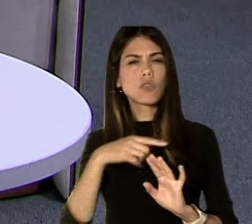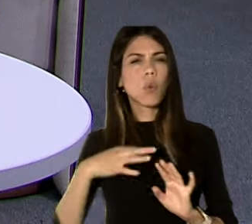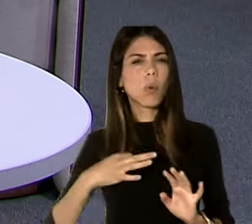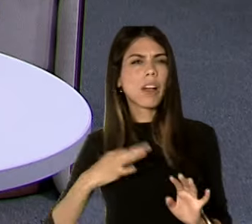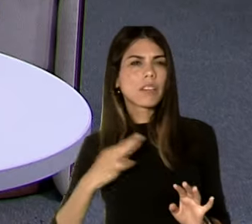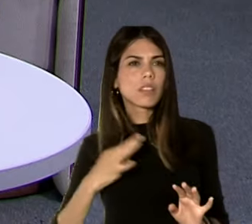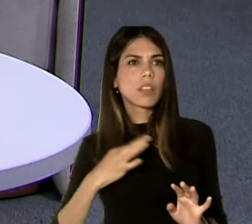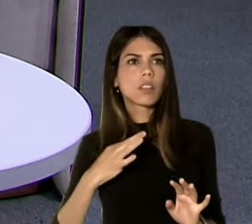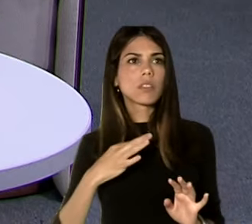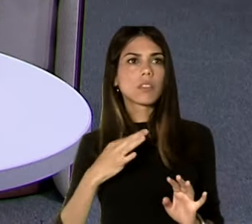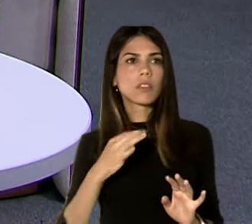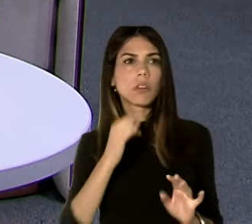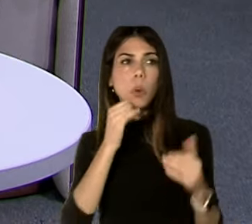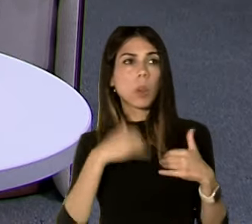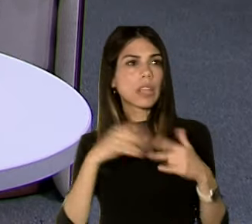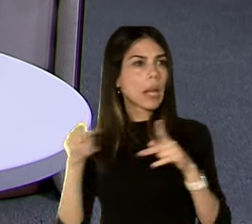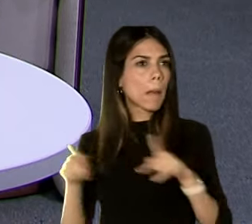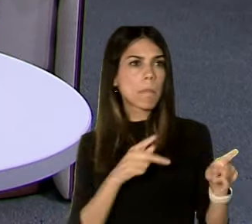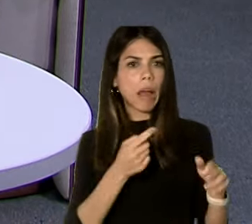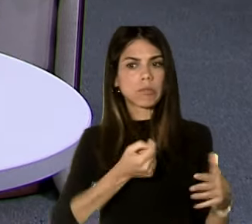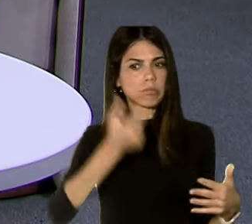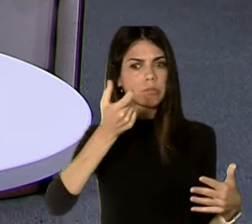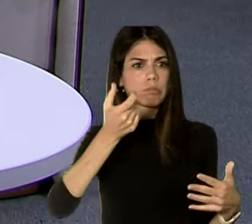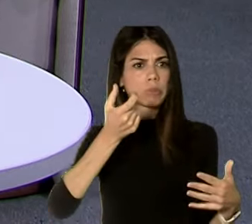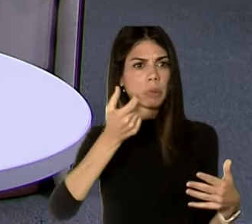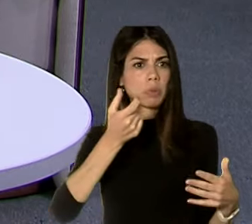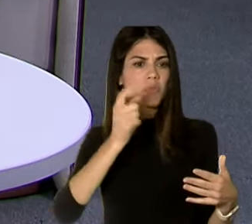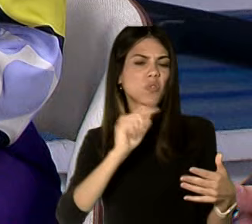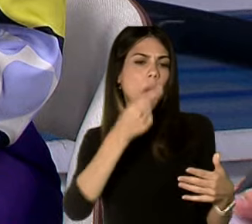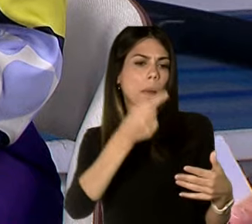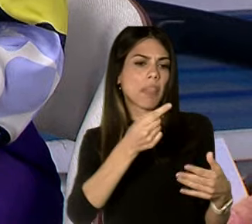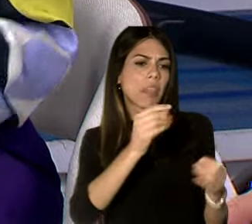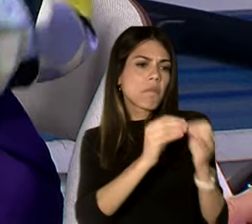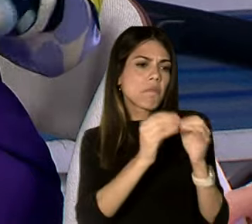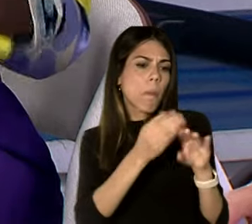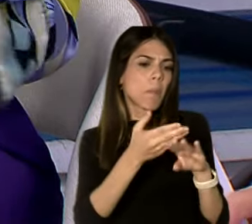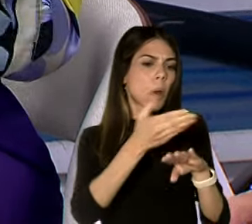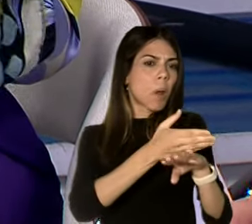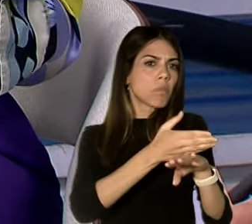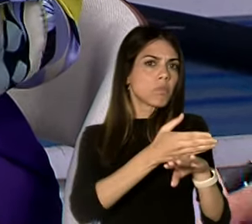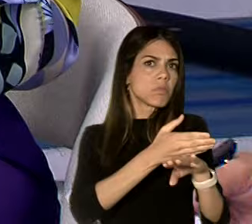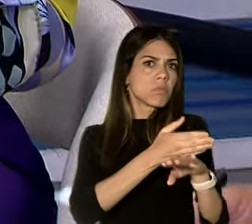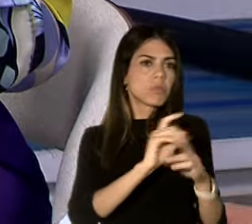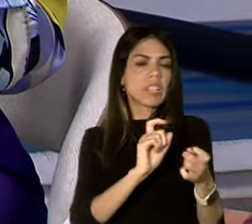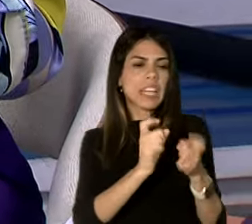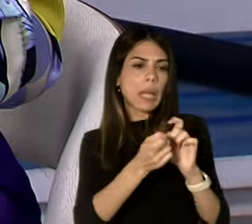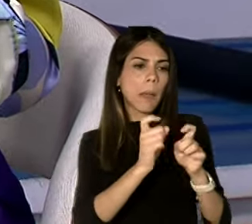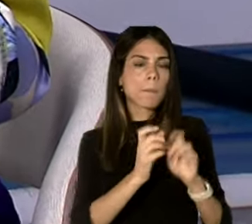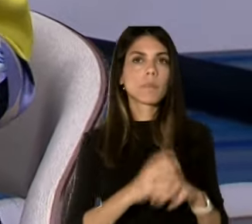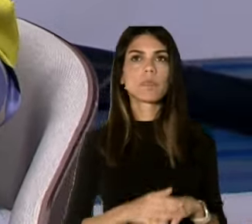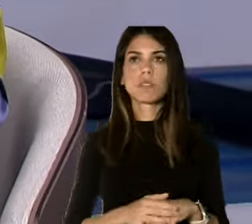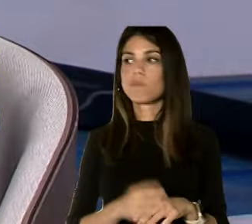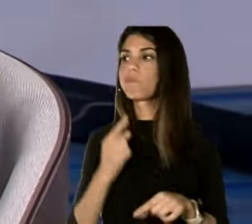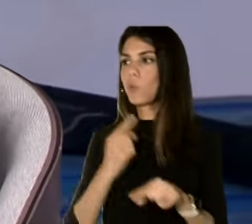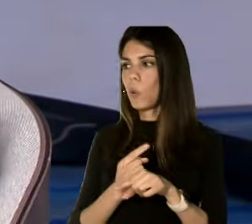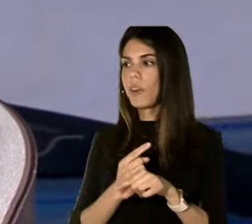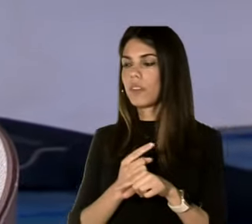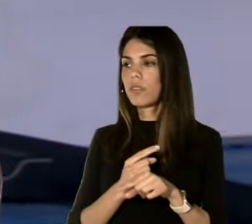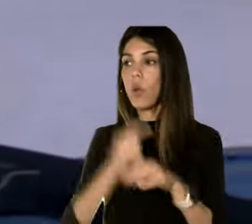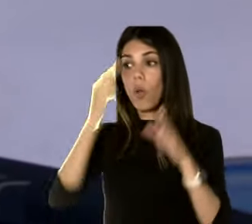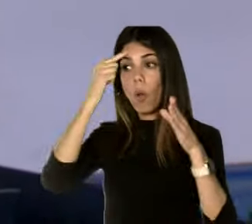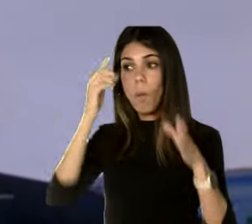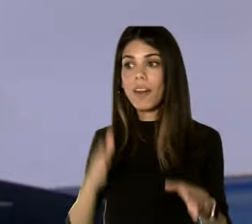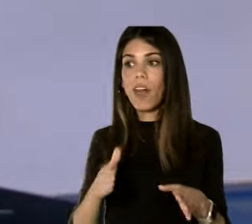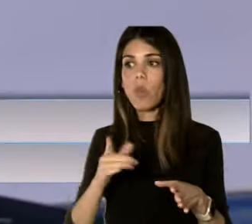ninguno presenta un plan de eliminarlo sino de mejorarlo enmendarlo correcto en el caso quizás de el gobernador pues é sí